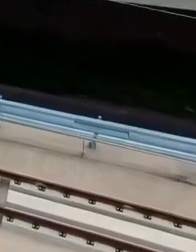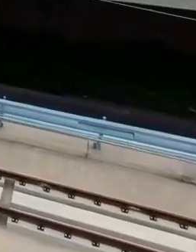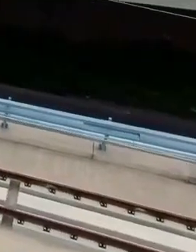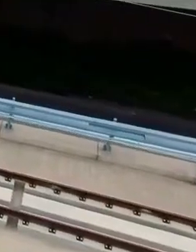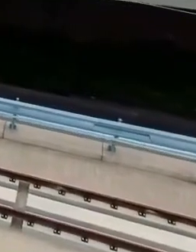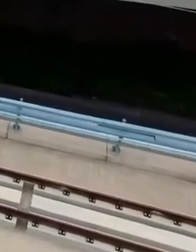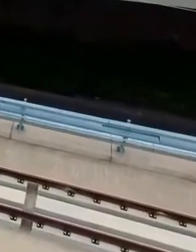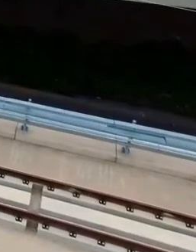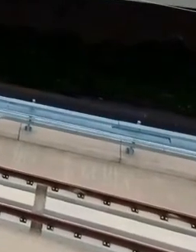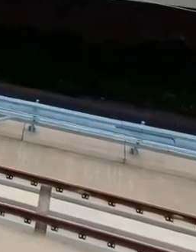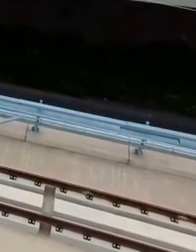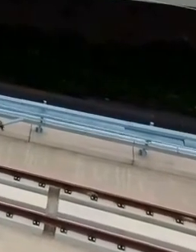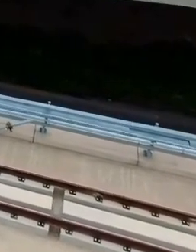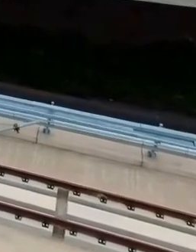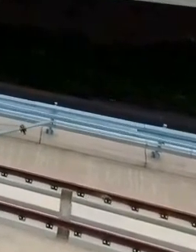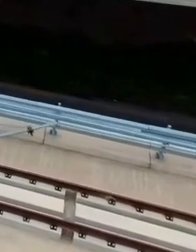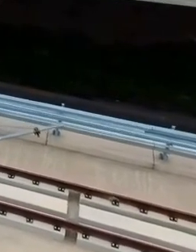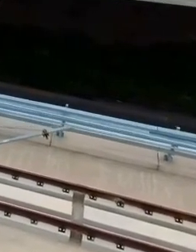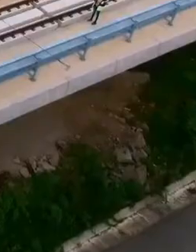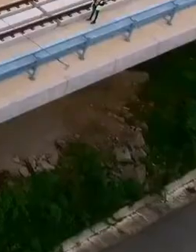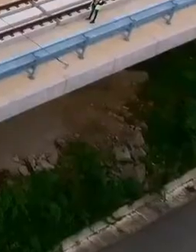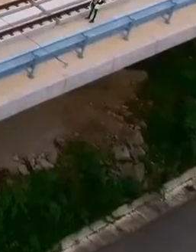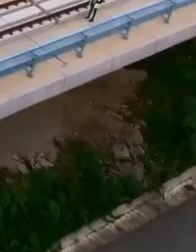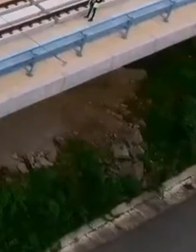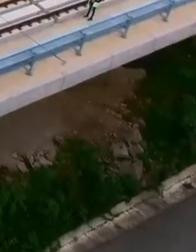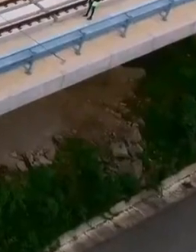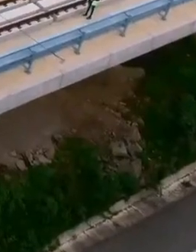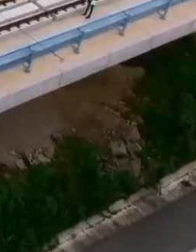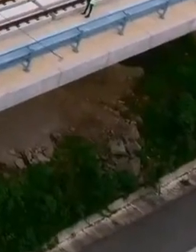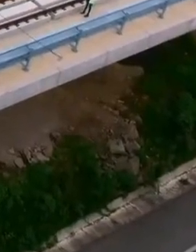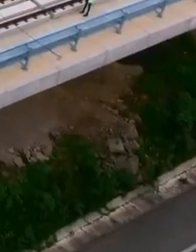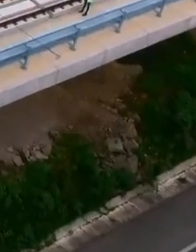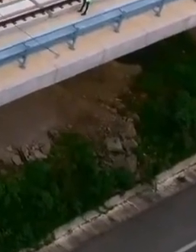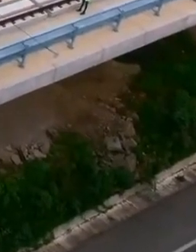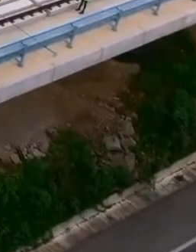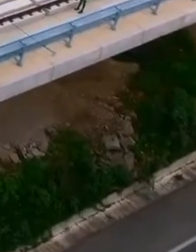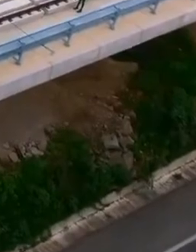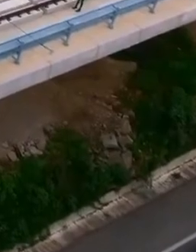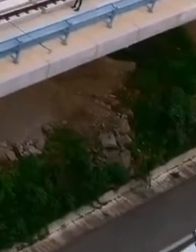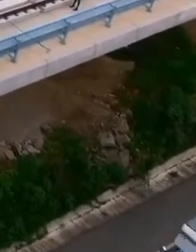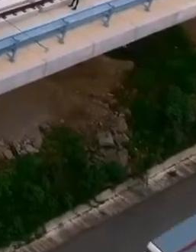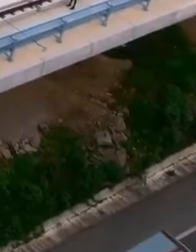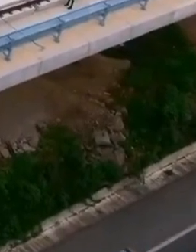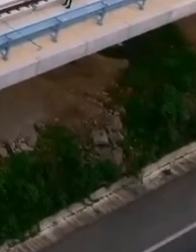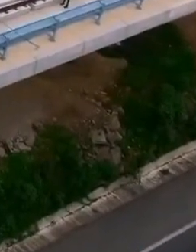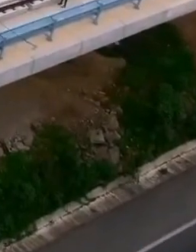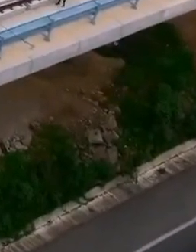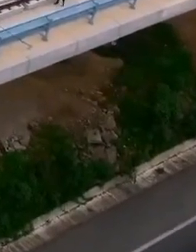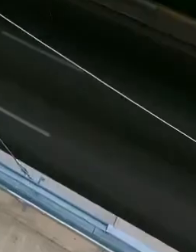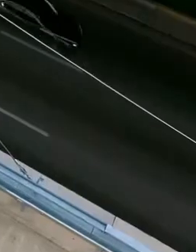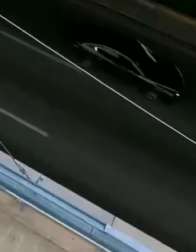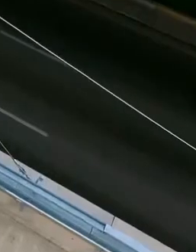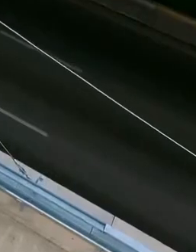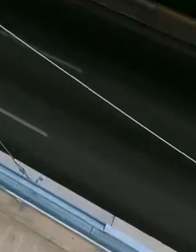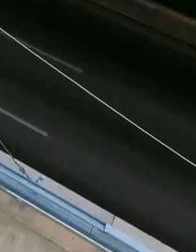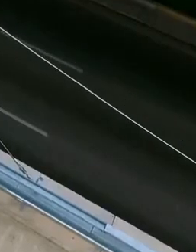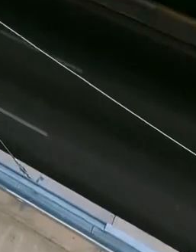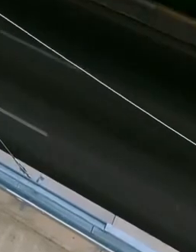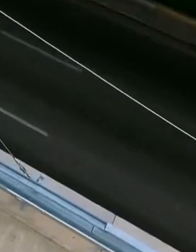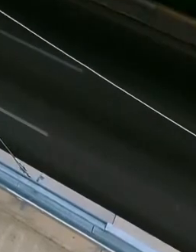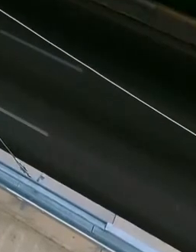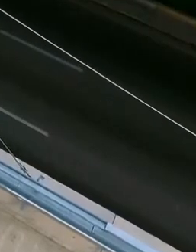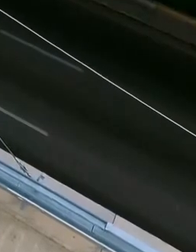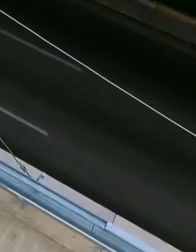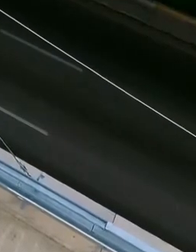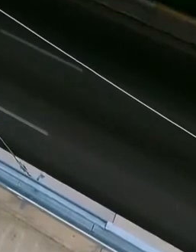Vía catenaria y obra electromecánica, 57.8 kilómetros. Se realizan trabajos de colocación de accesorios